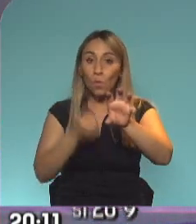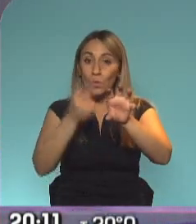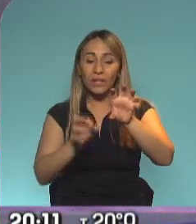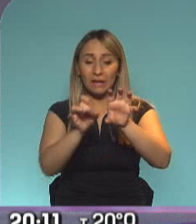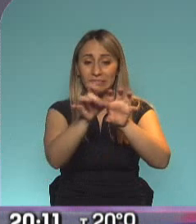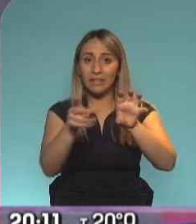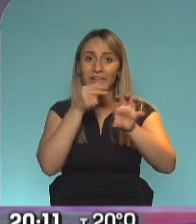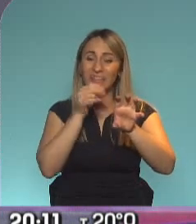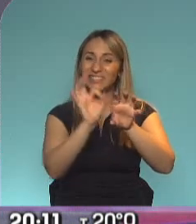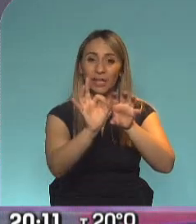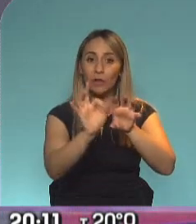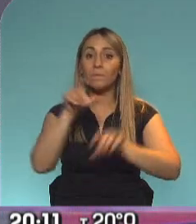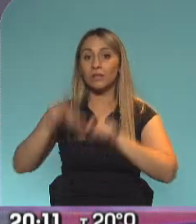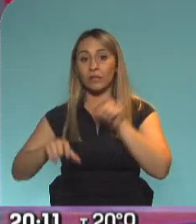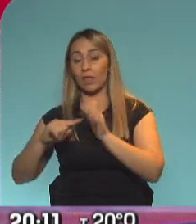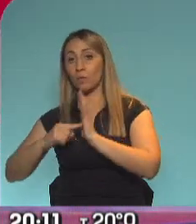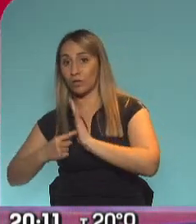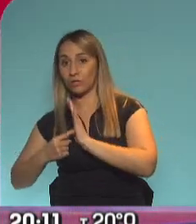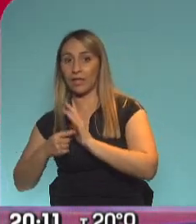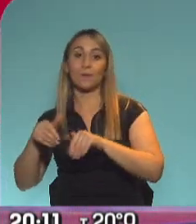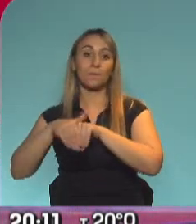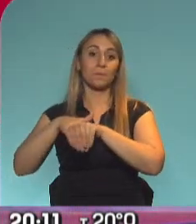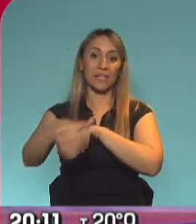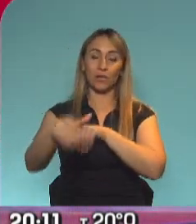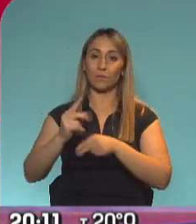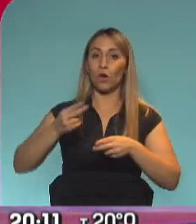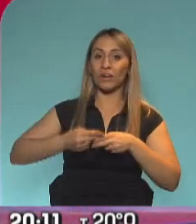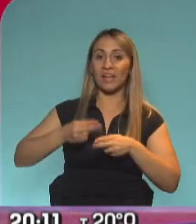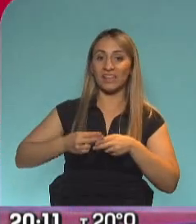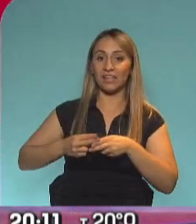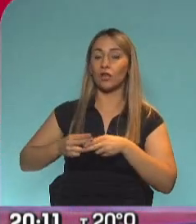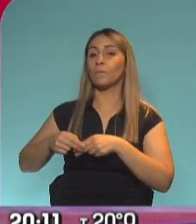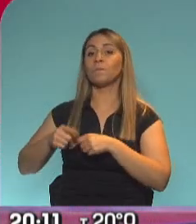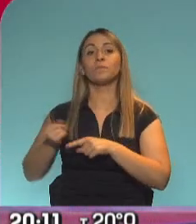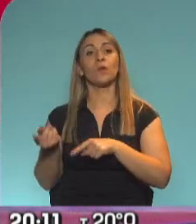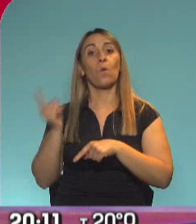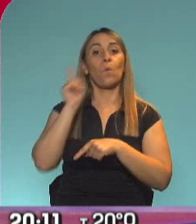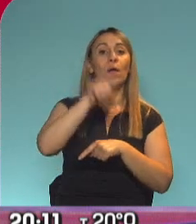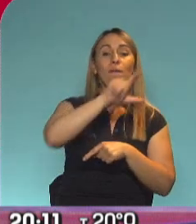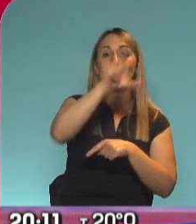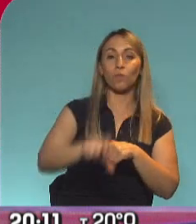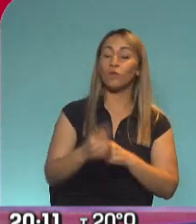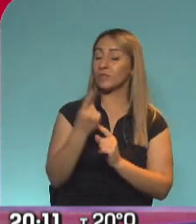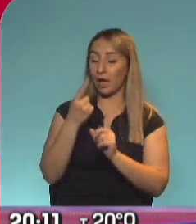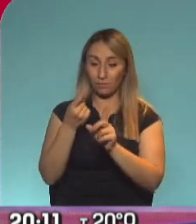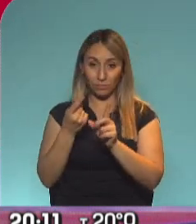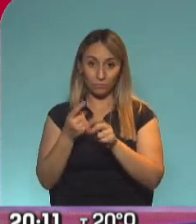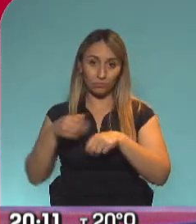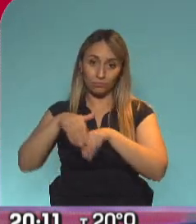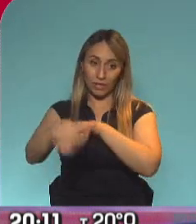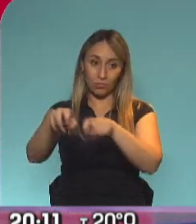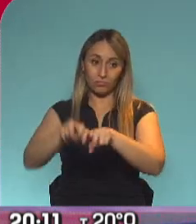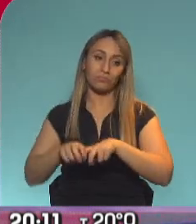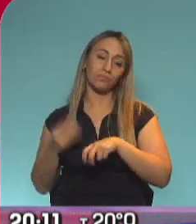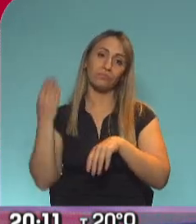es. Hubo gente que viajó desde Buenos Aires en micro, que salió desde Retiro, fueron repatriados rumbo a Formosa y había una persona contagiada de coronavirus que